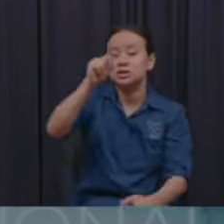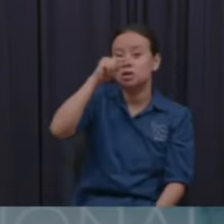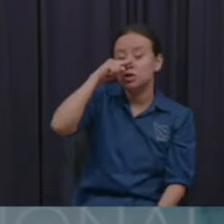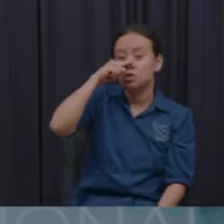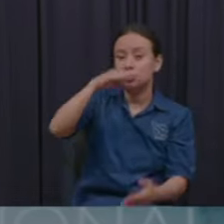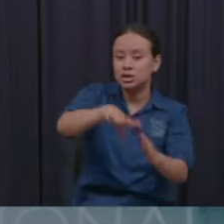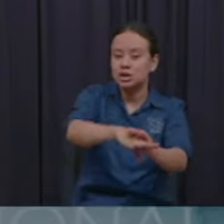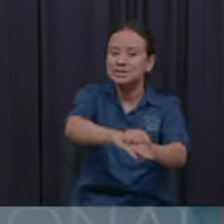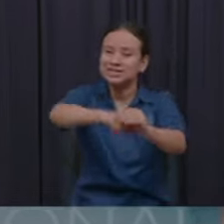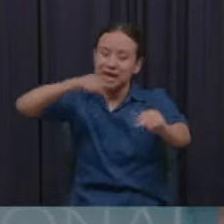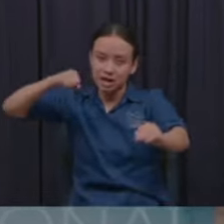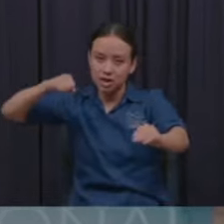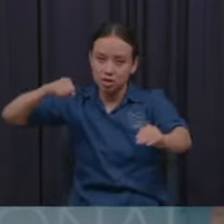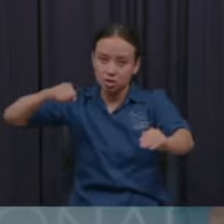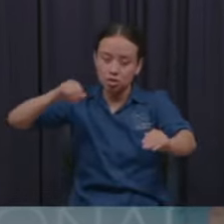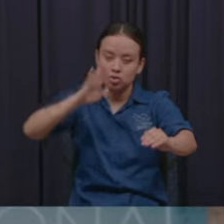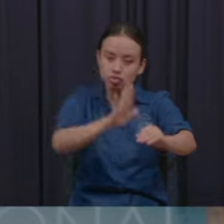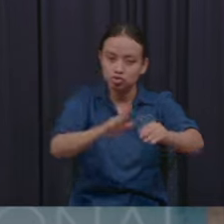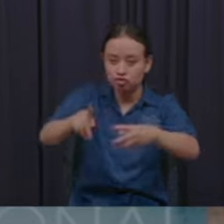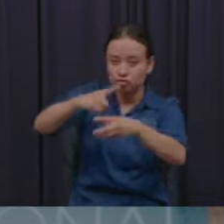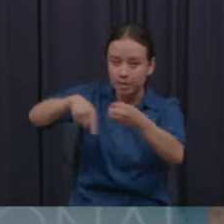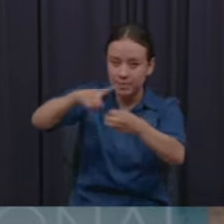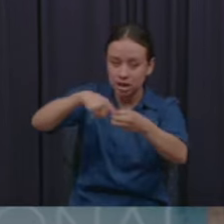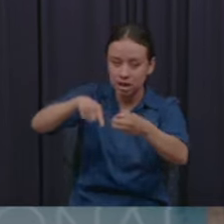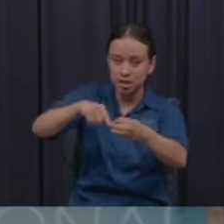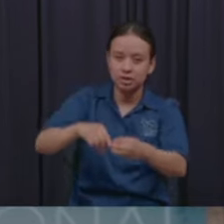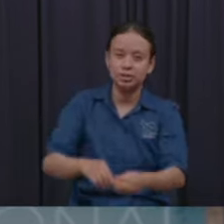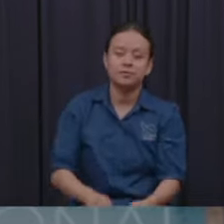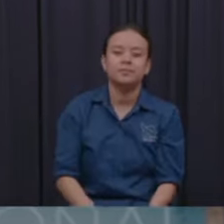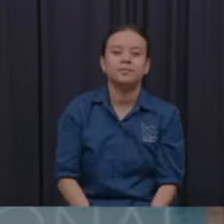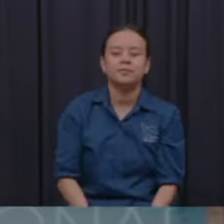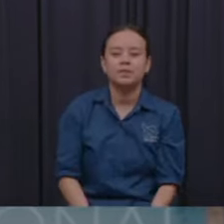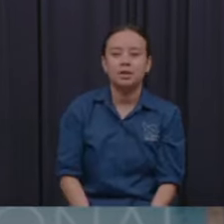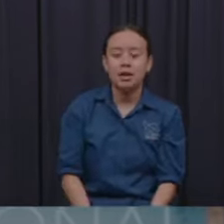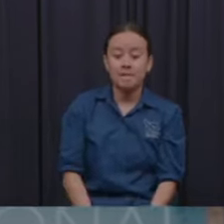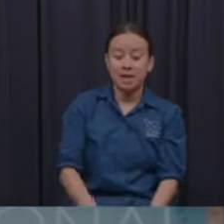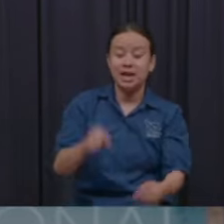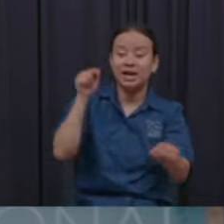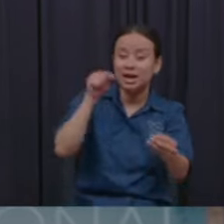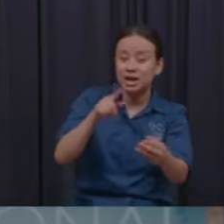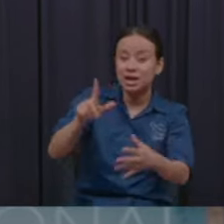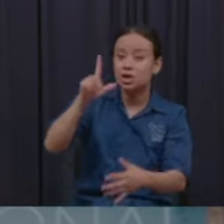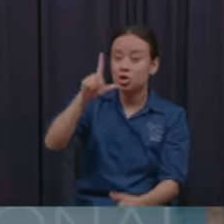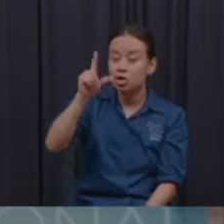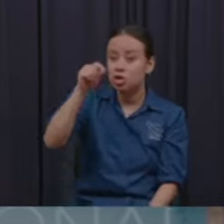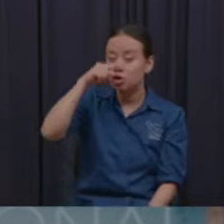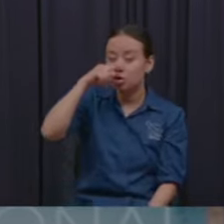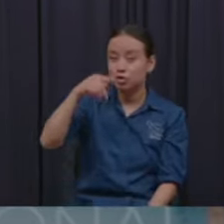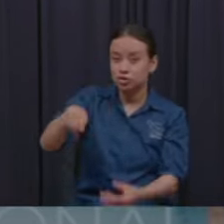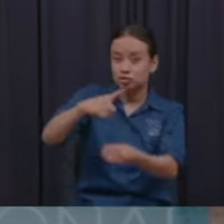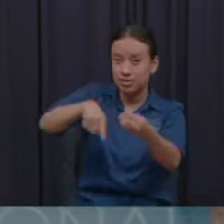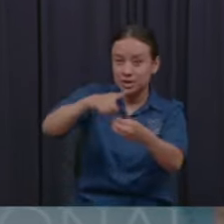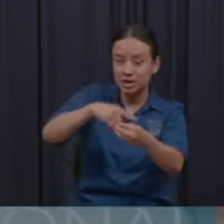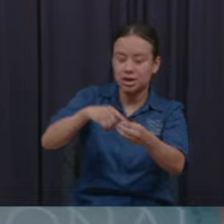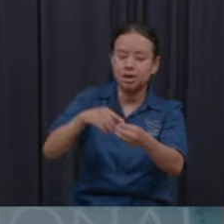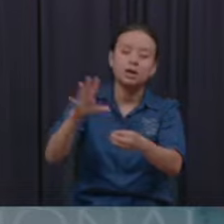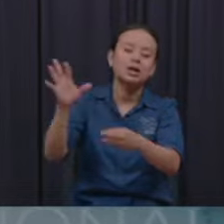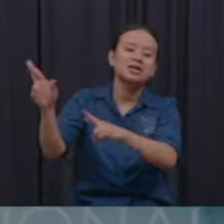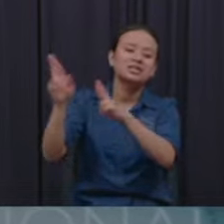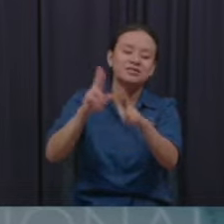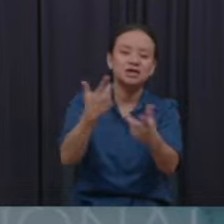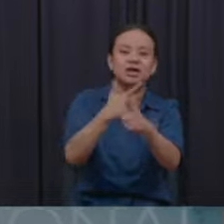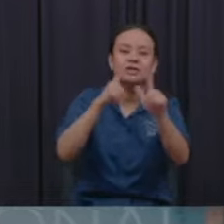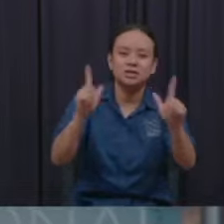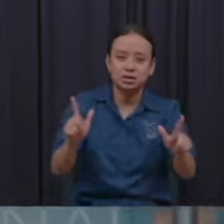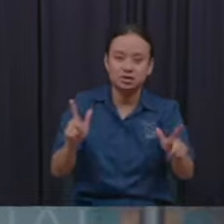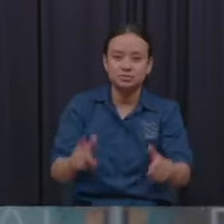la administración que los ángeles le dieron a Lot para que sea libre del espíritu que había en Sodoma. Y esta fue la